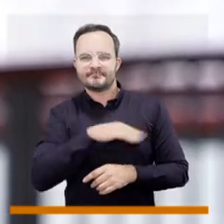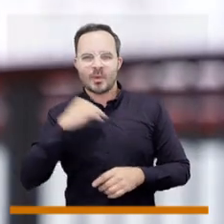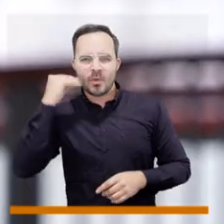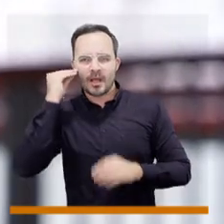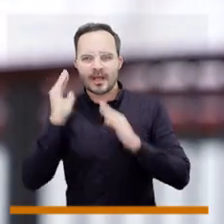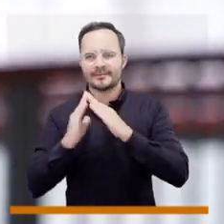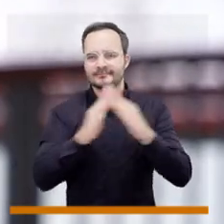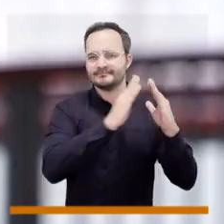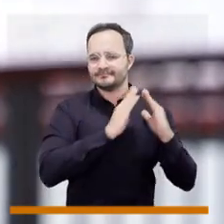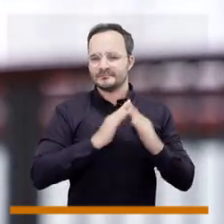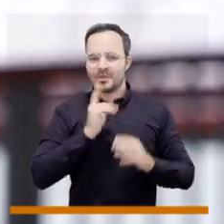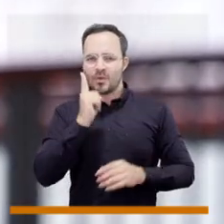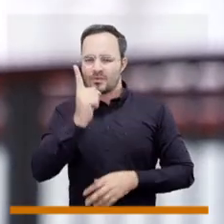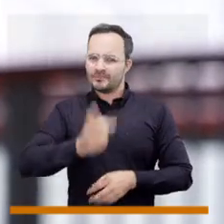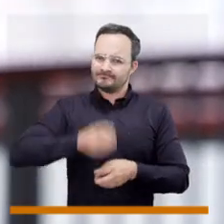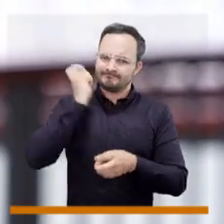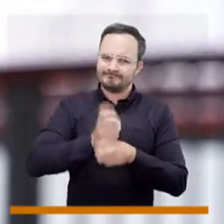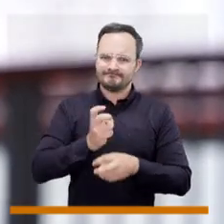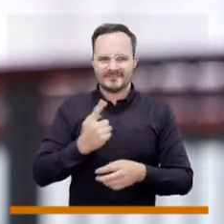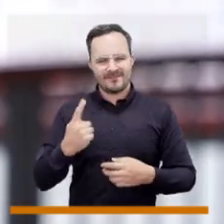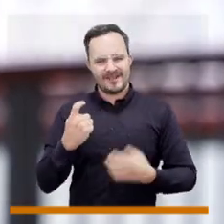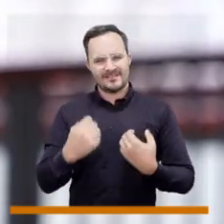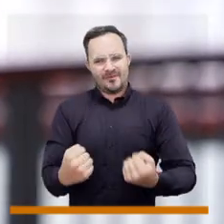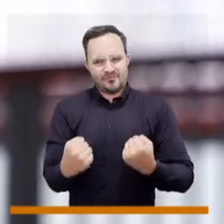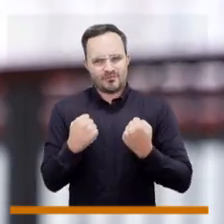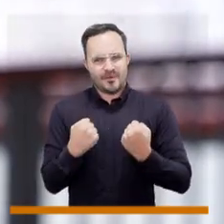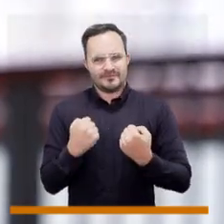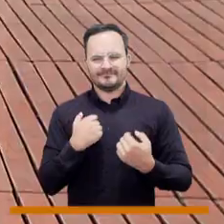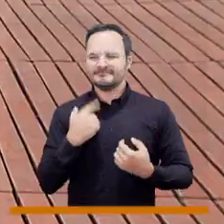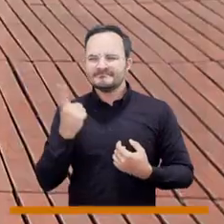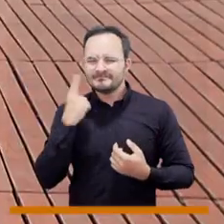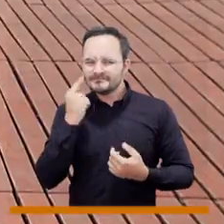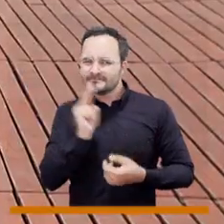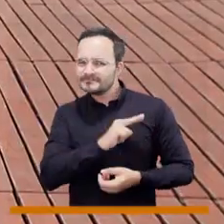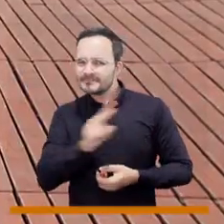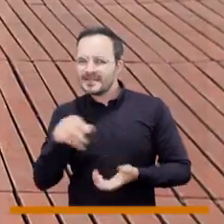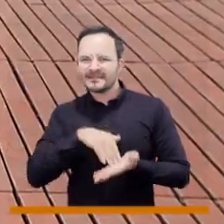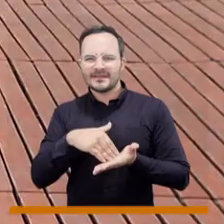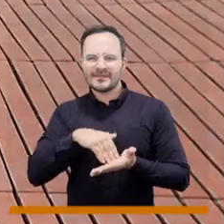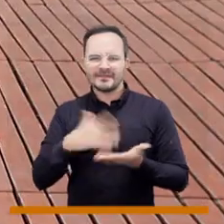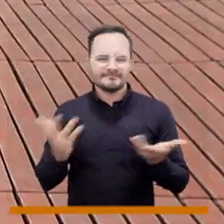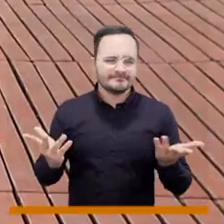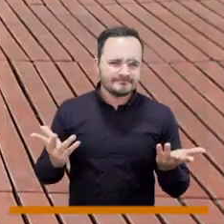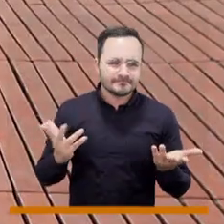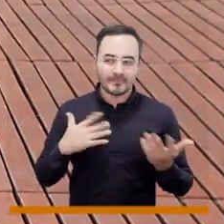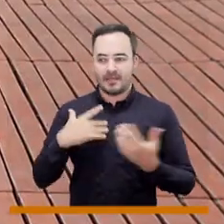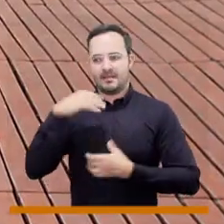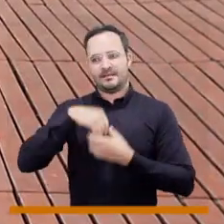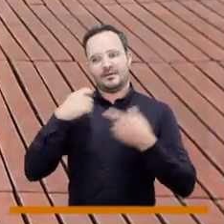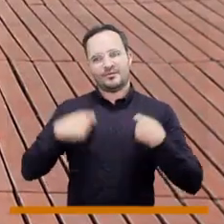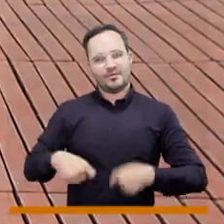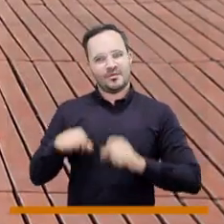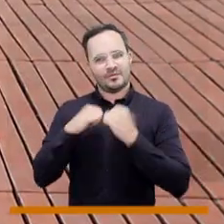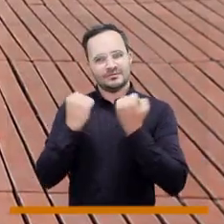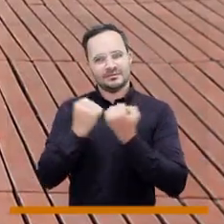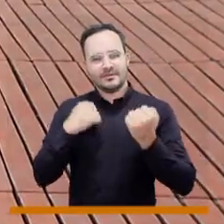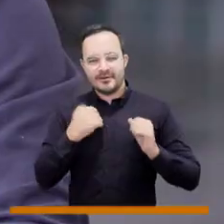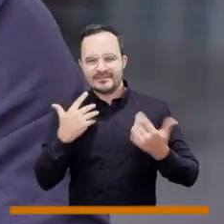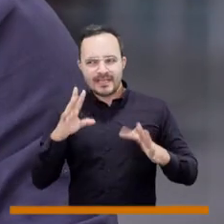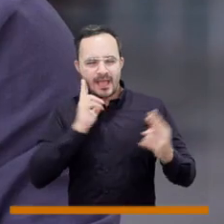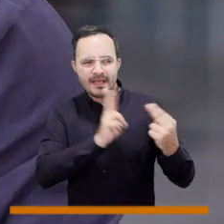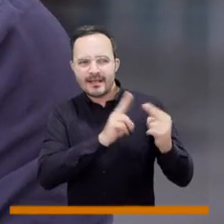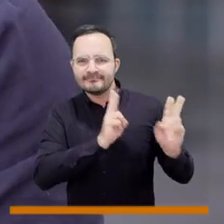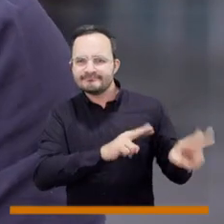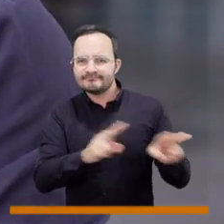debilidad de la familia antioqueña y particularmente la de Medellín, el territorio donde usted tiene la oportunidad de ejercer como concejal?